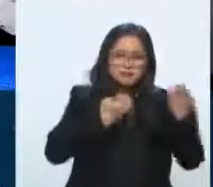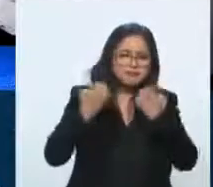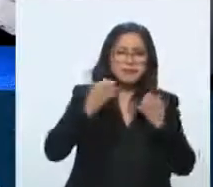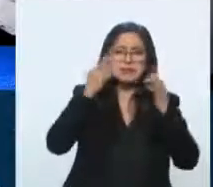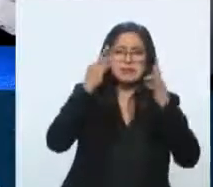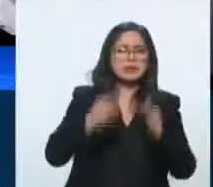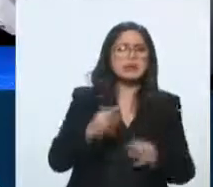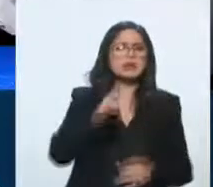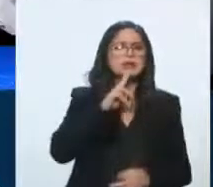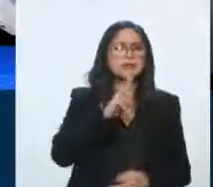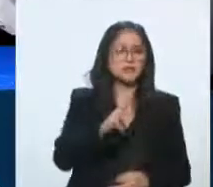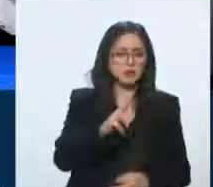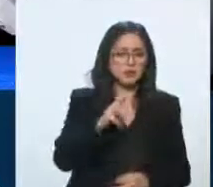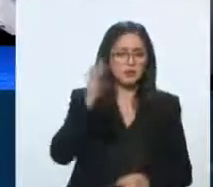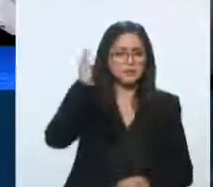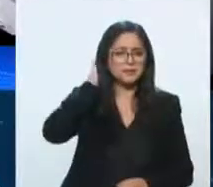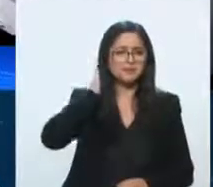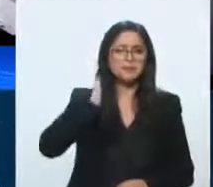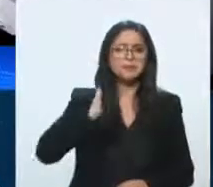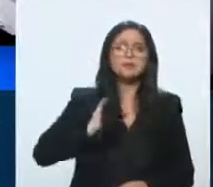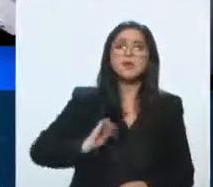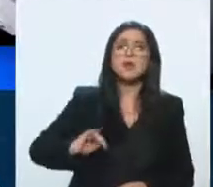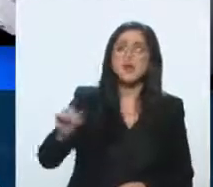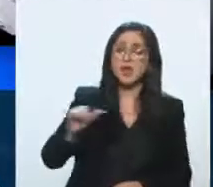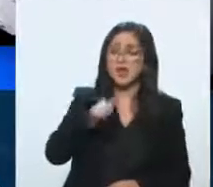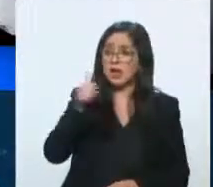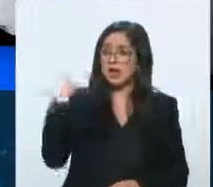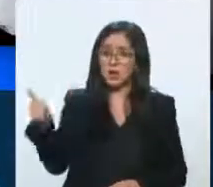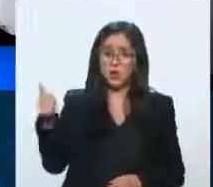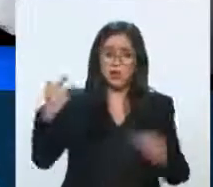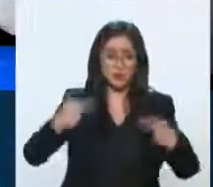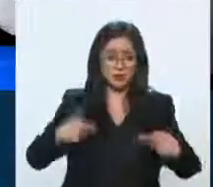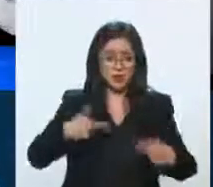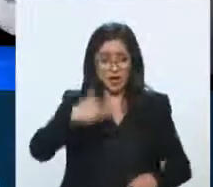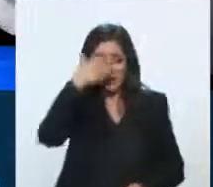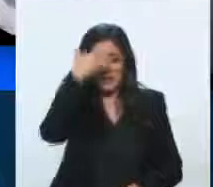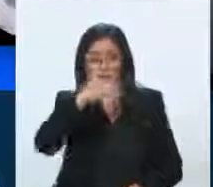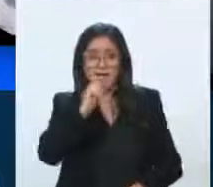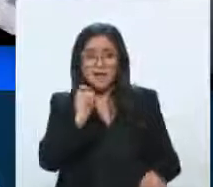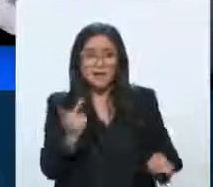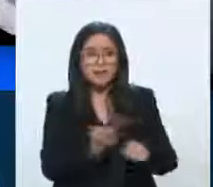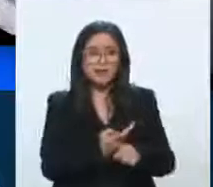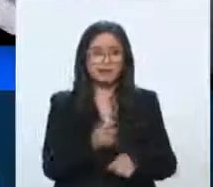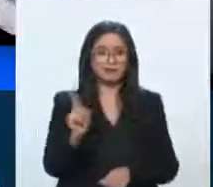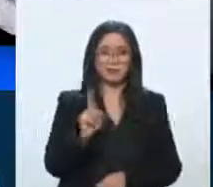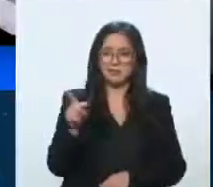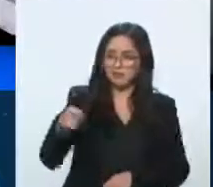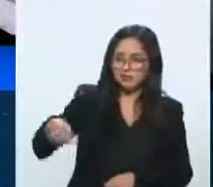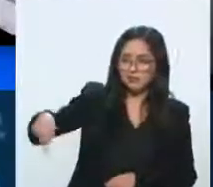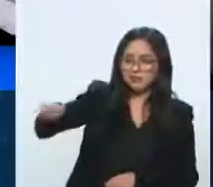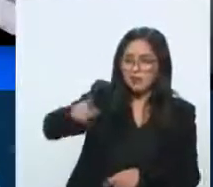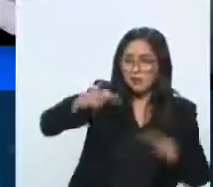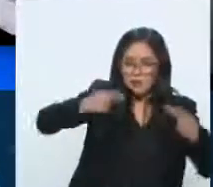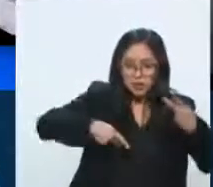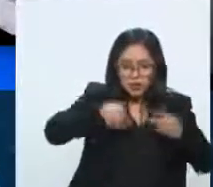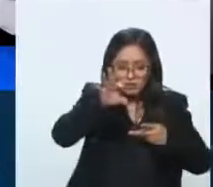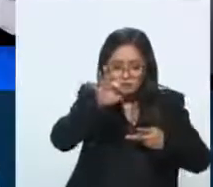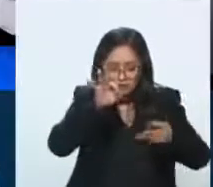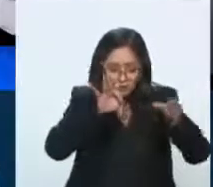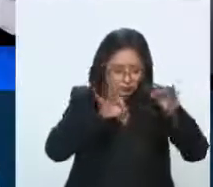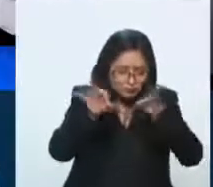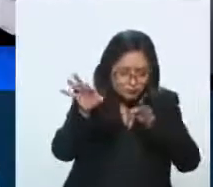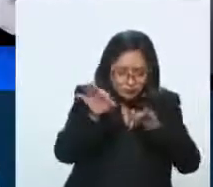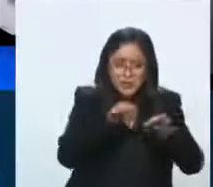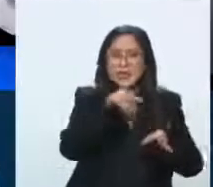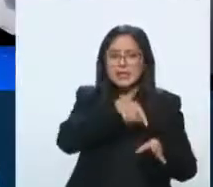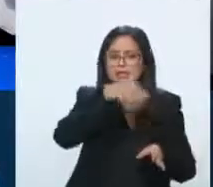realidad nadie podía saber qué pasaba más que ellos. Muy bien. ¿No? Okay. Muy bien. Eran los únicos que podían saber qué